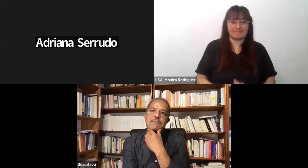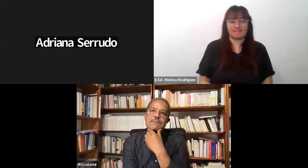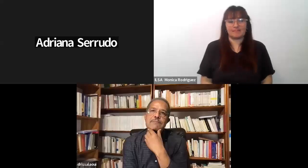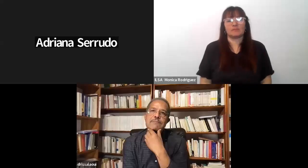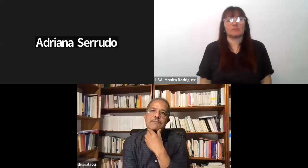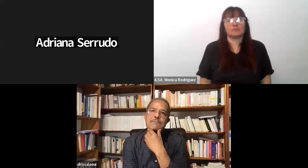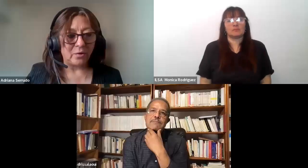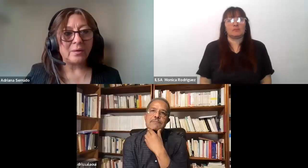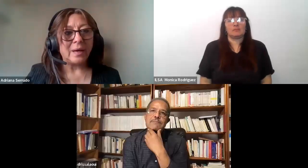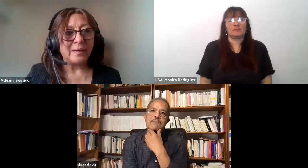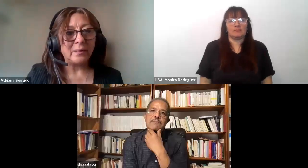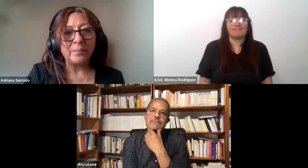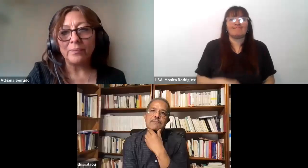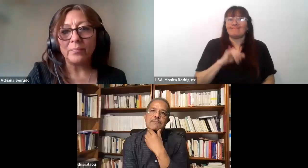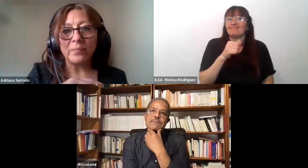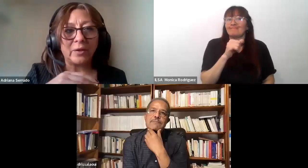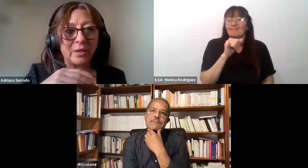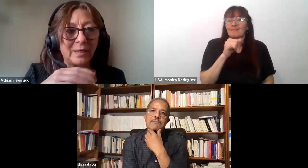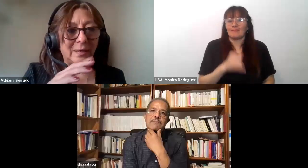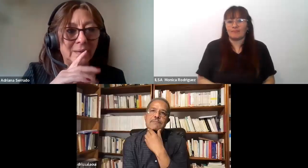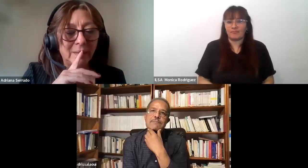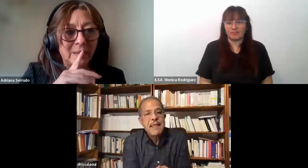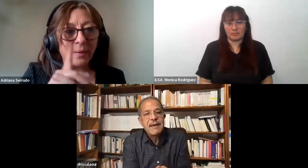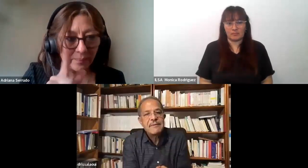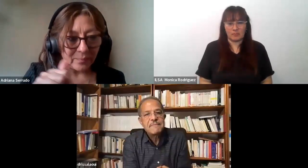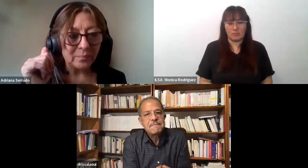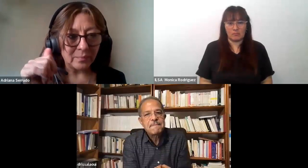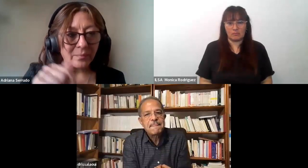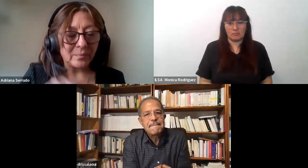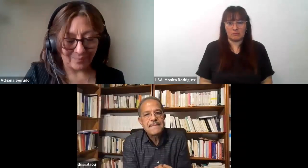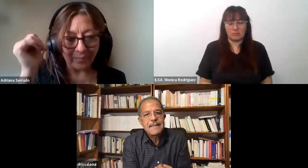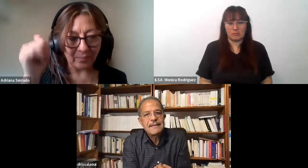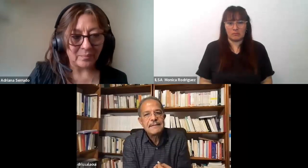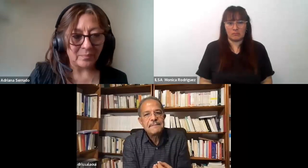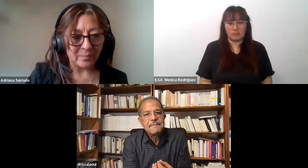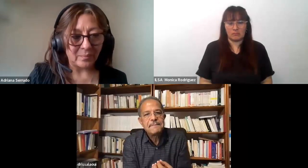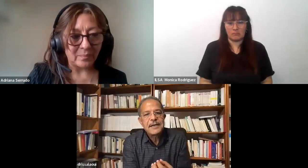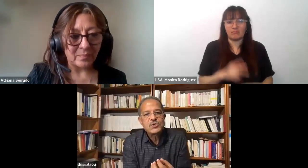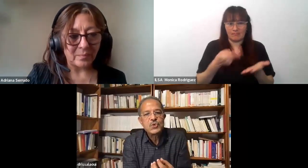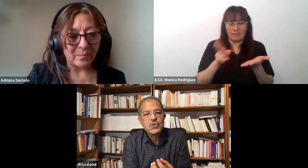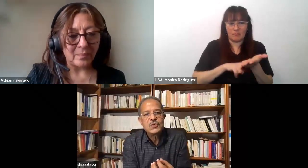sí creo ahí creo que ahí volvió